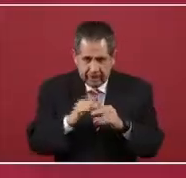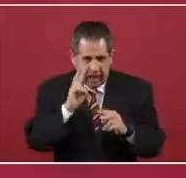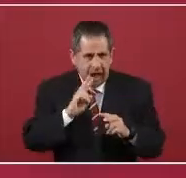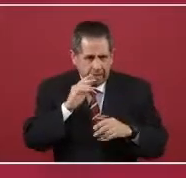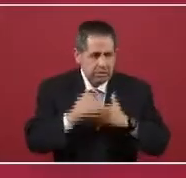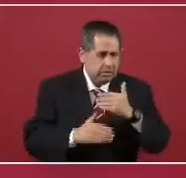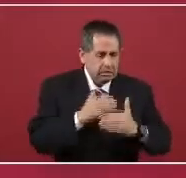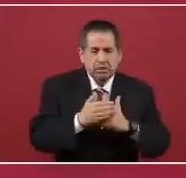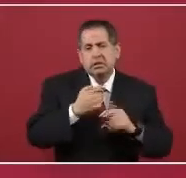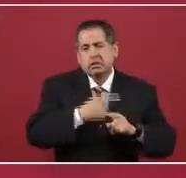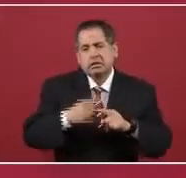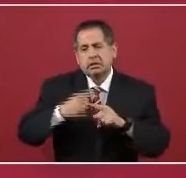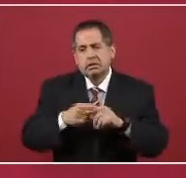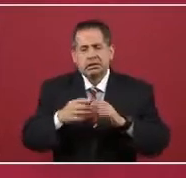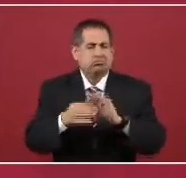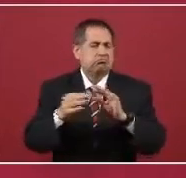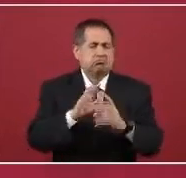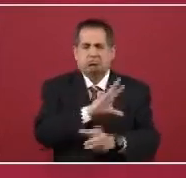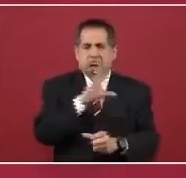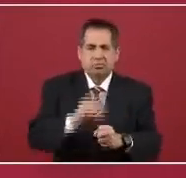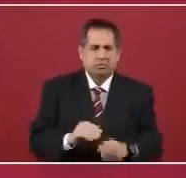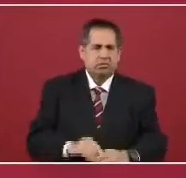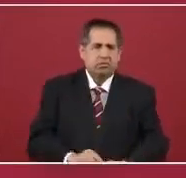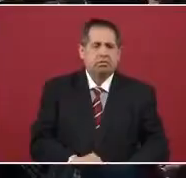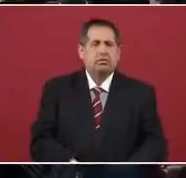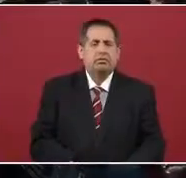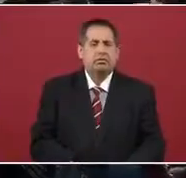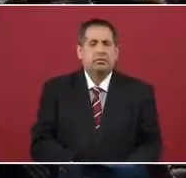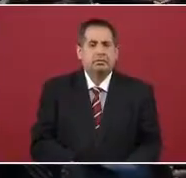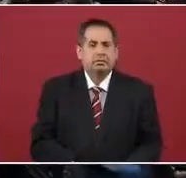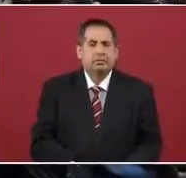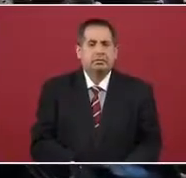a todas las obras.